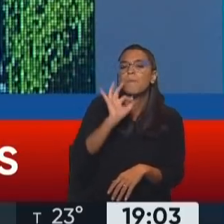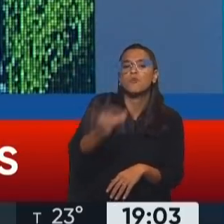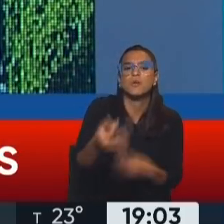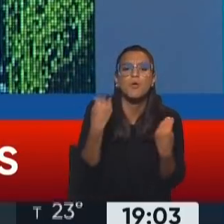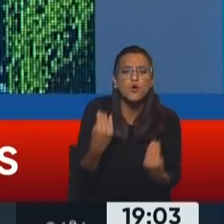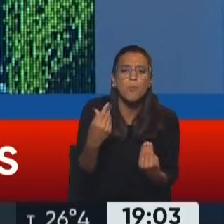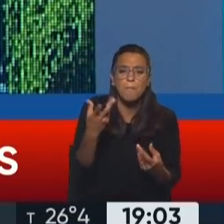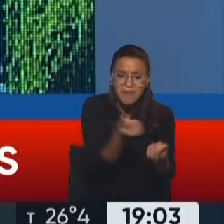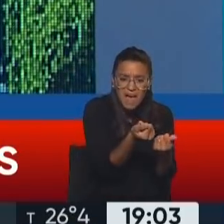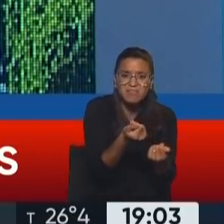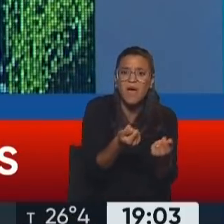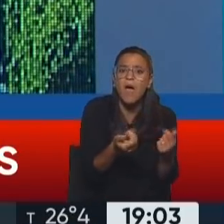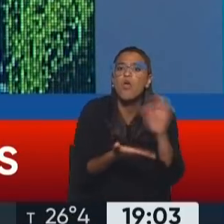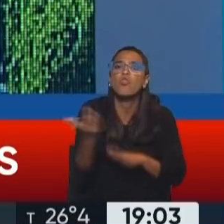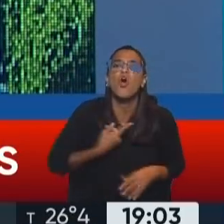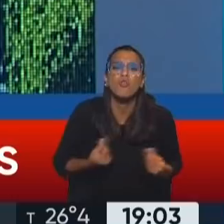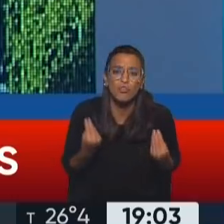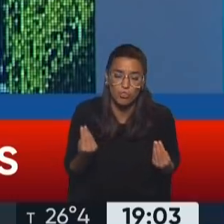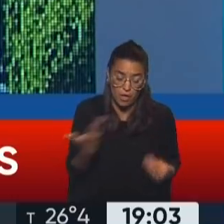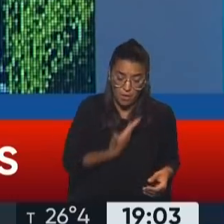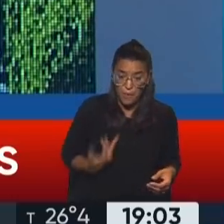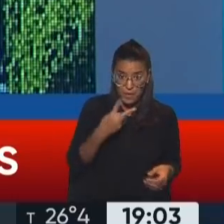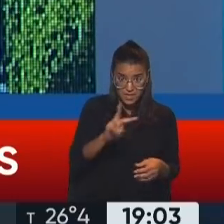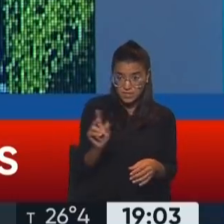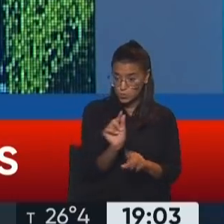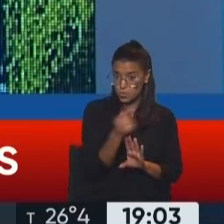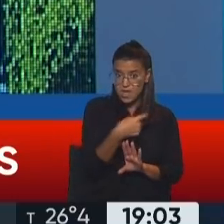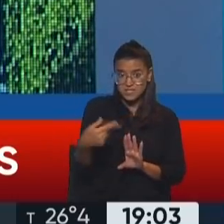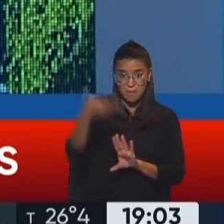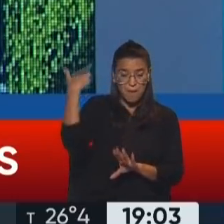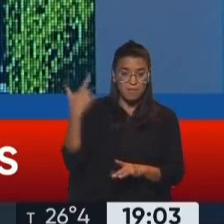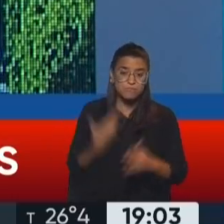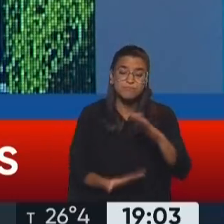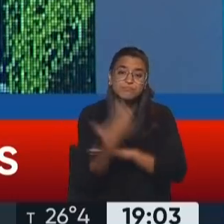a parar ese dinero. También lo dijo la vicepresidenta en un texto corto que publicó hace una semana. Sí. Es decir, esos